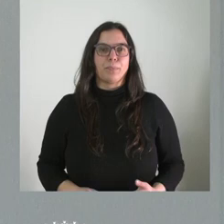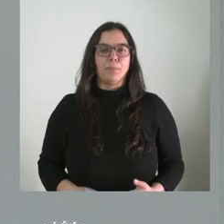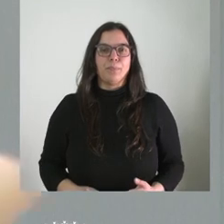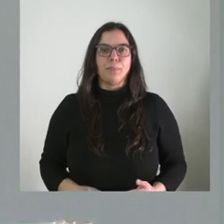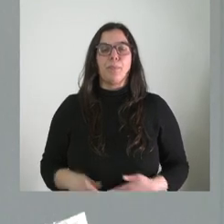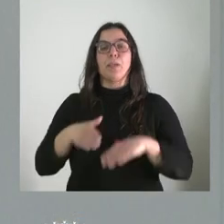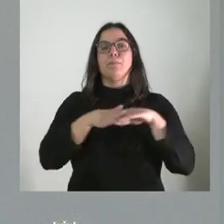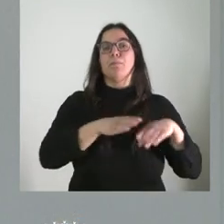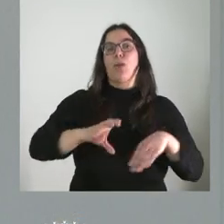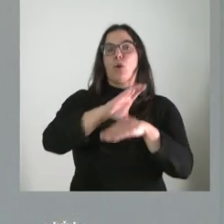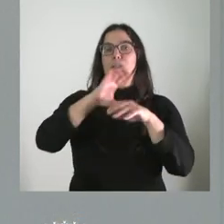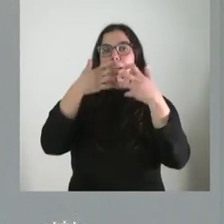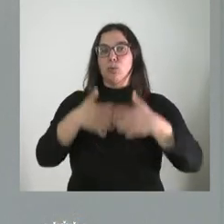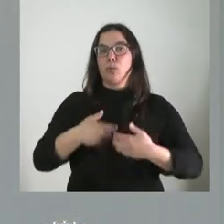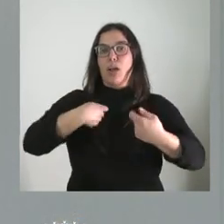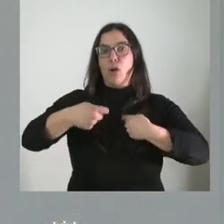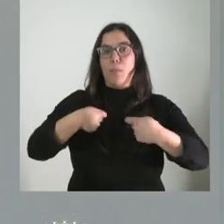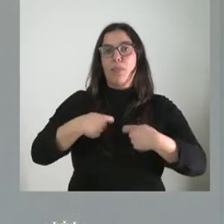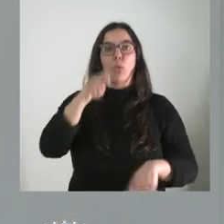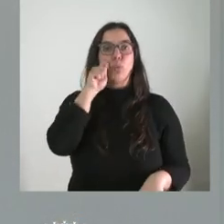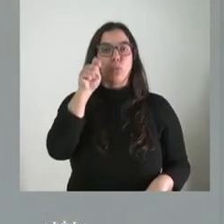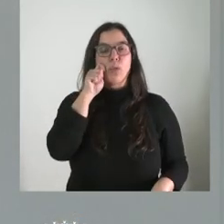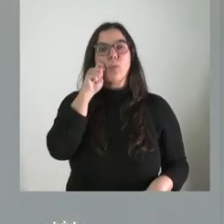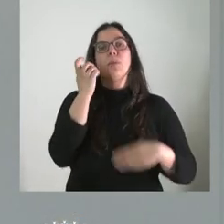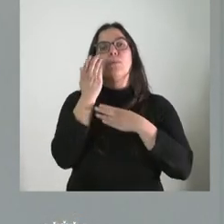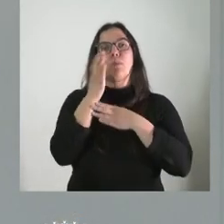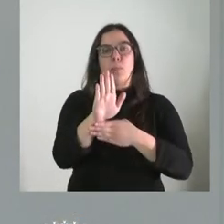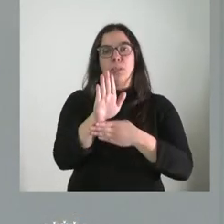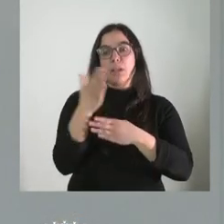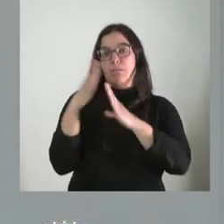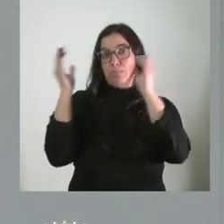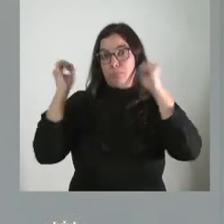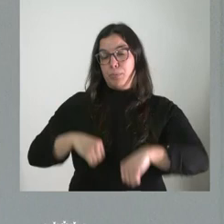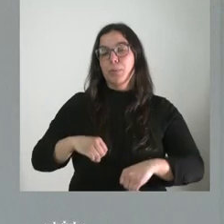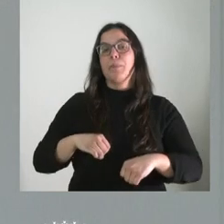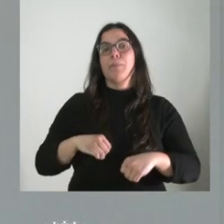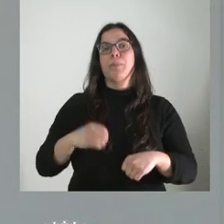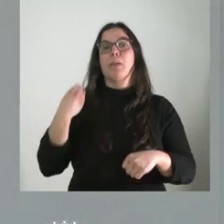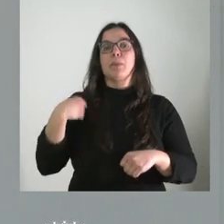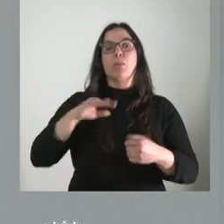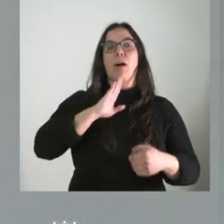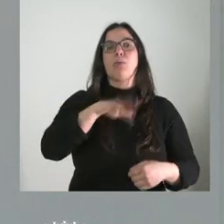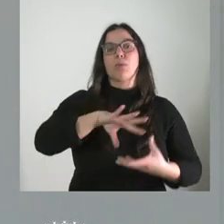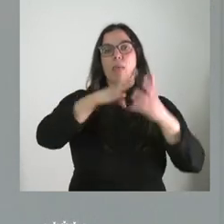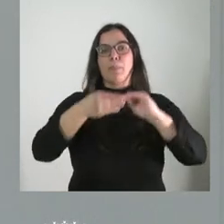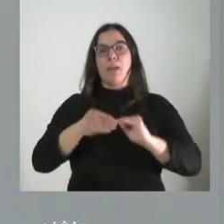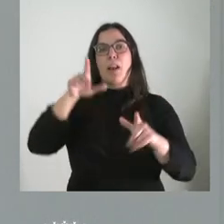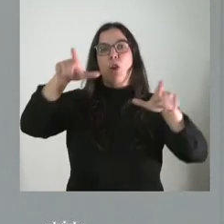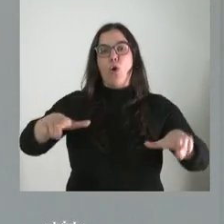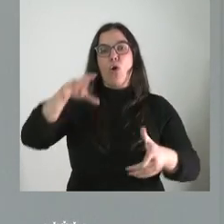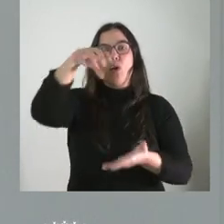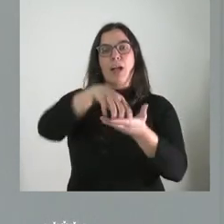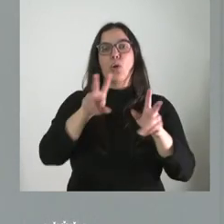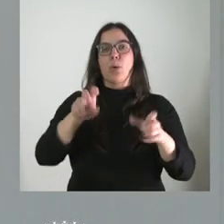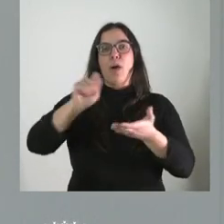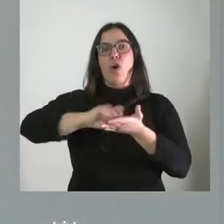parte de la consejería de Industria comercio y turismo se ha propuesto y así se ha acordado la aprobación de la adecuación del local para la nueva oficina